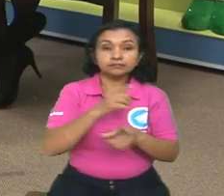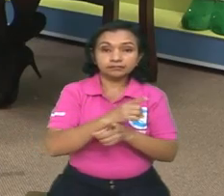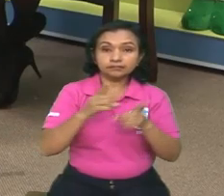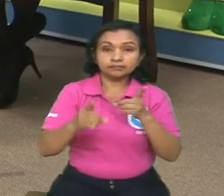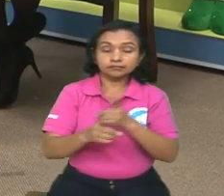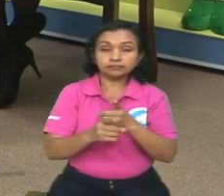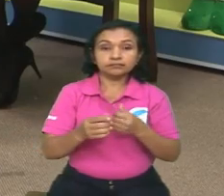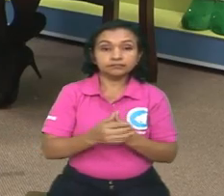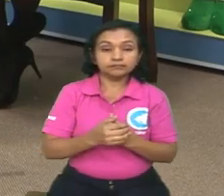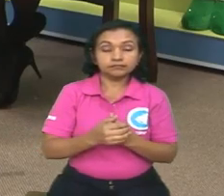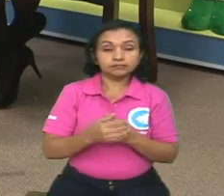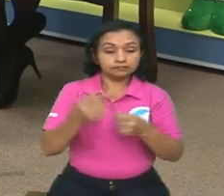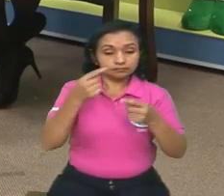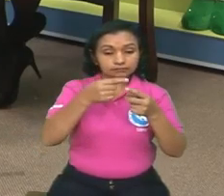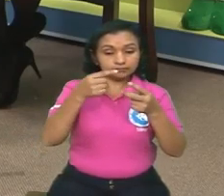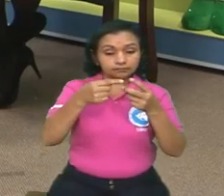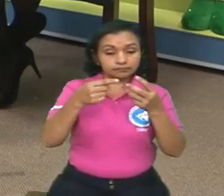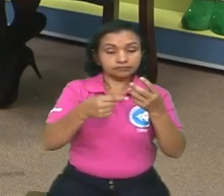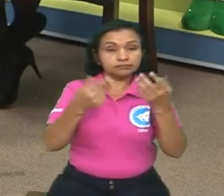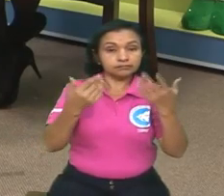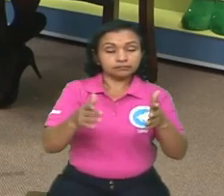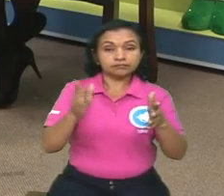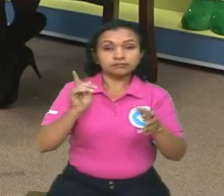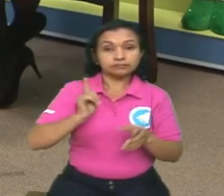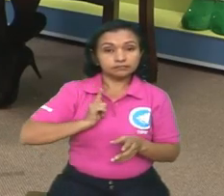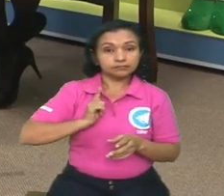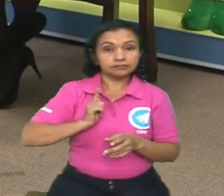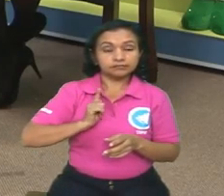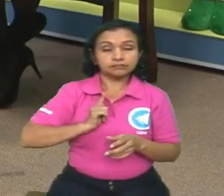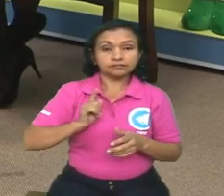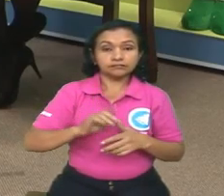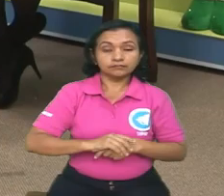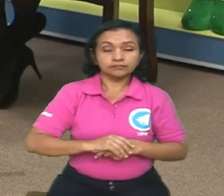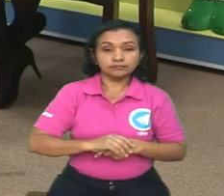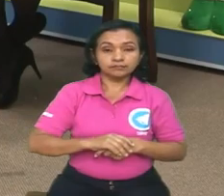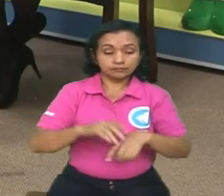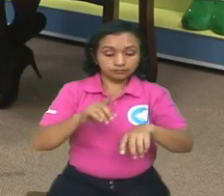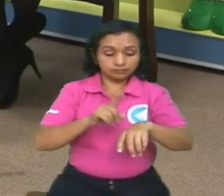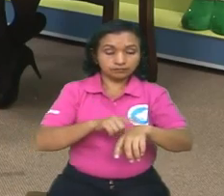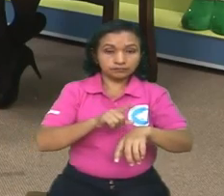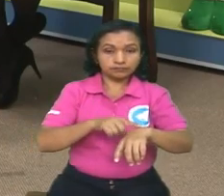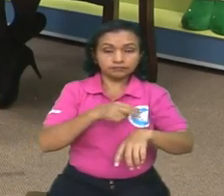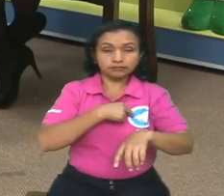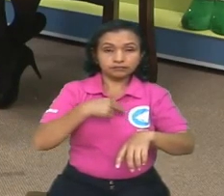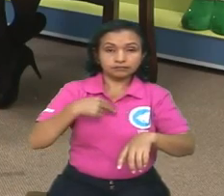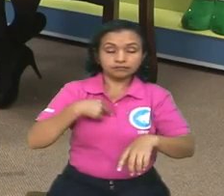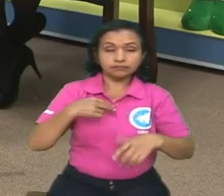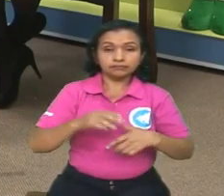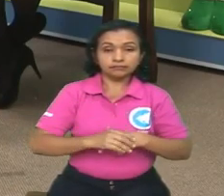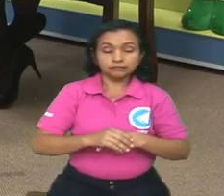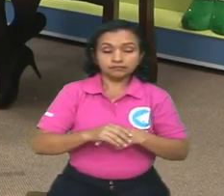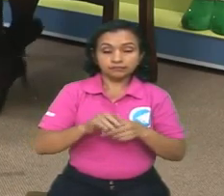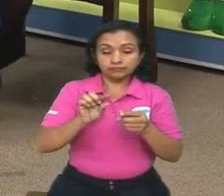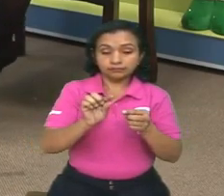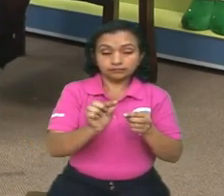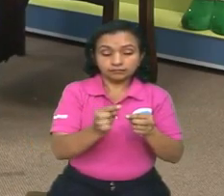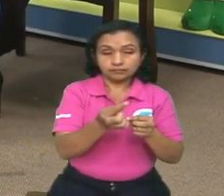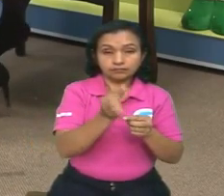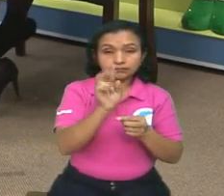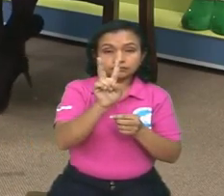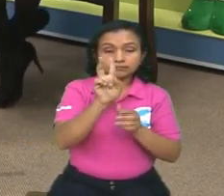los criterios, tenemos qué es lo que lleva, qué tiempo es para realizarlo. En lo que yo tomo un Papanicolaou quizás